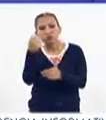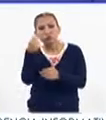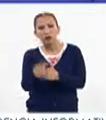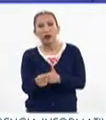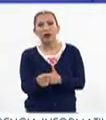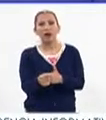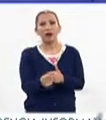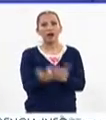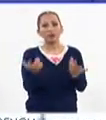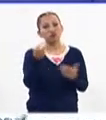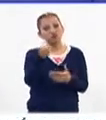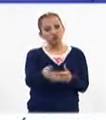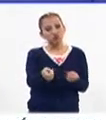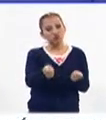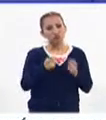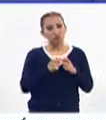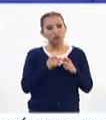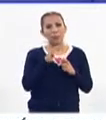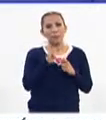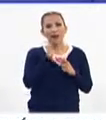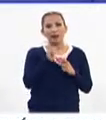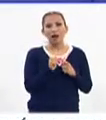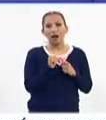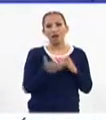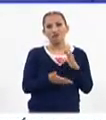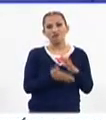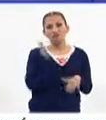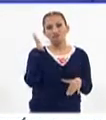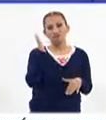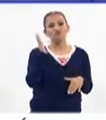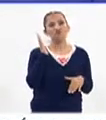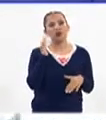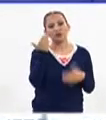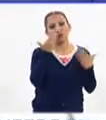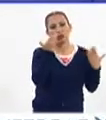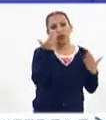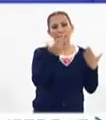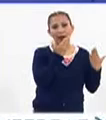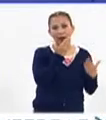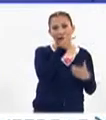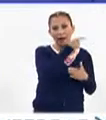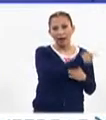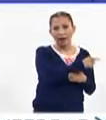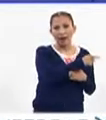que te aceptaran, el proceso para que te dieran esta beca y te pudieras ir a estudiar